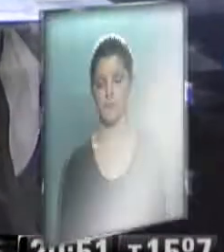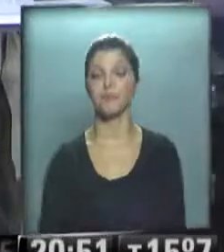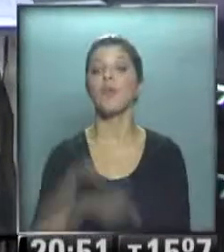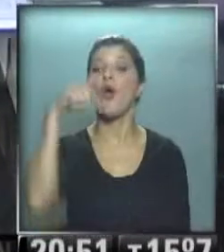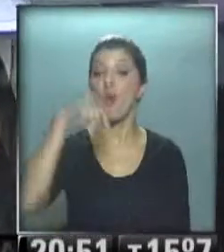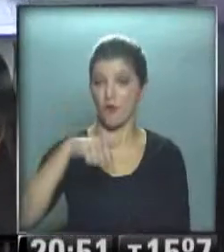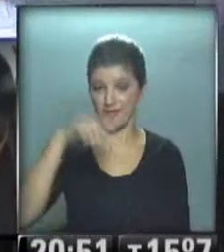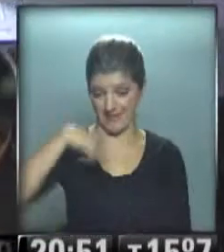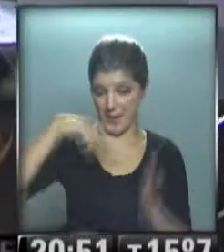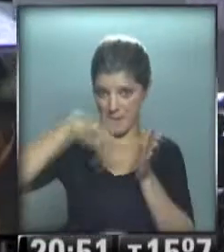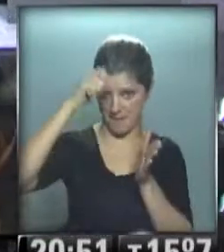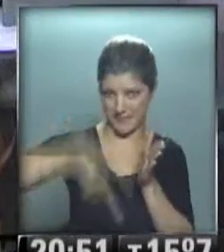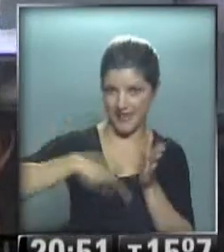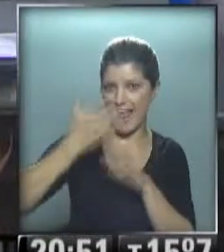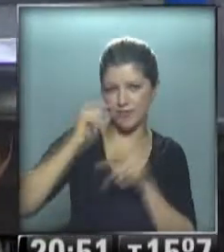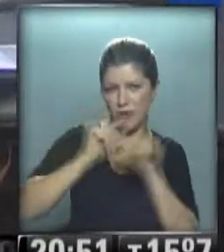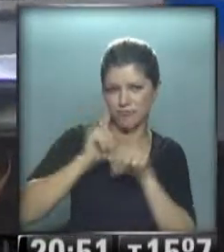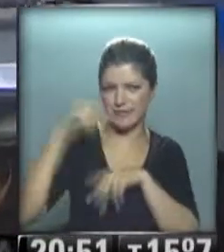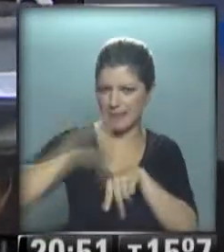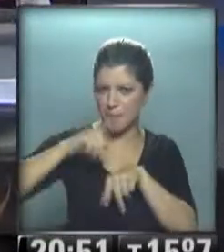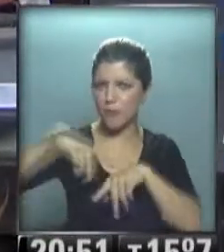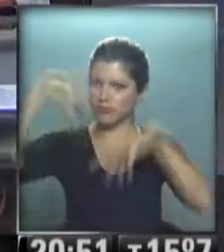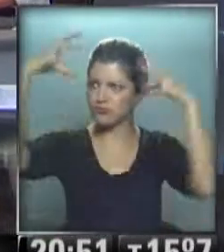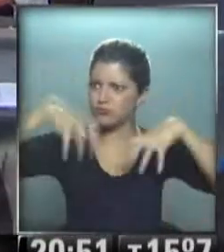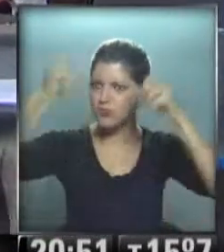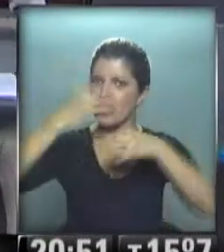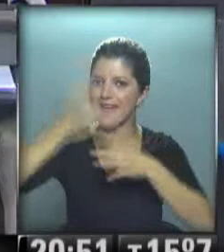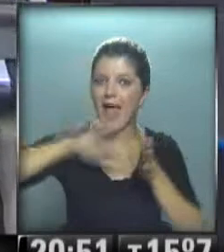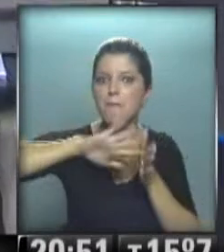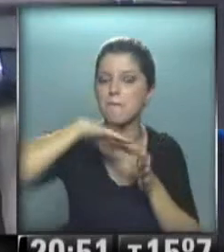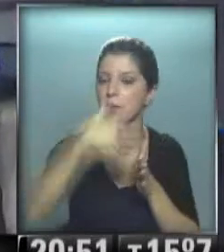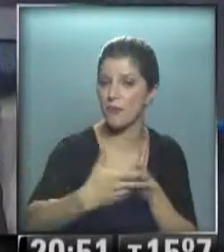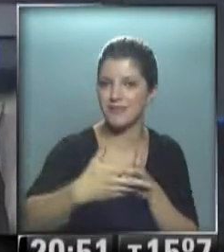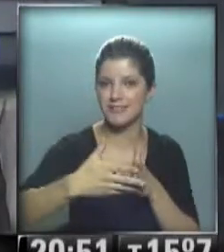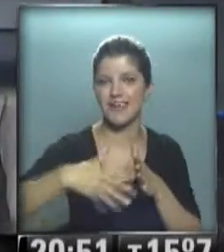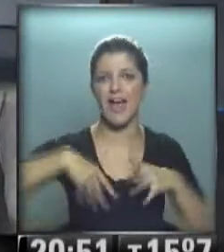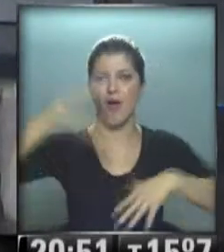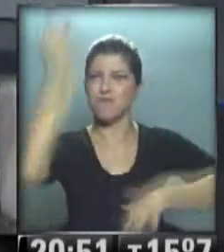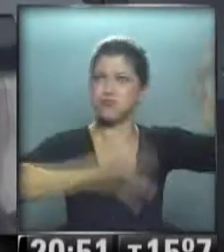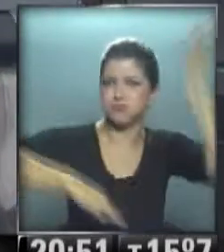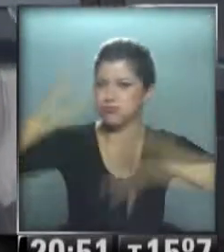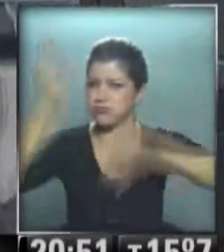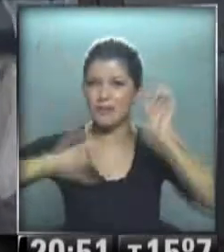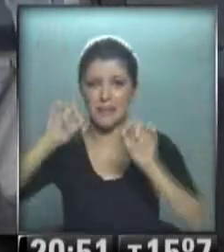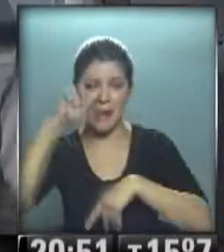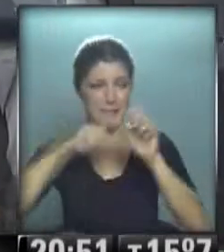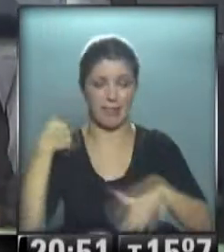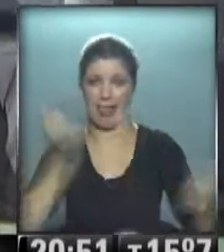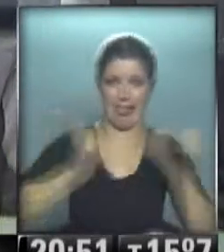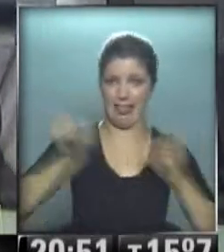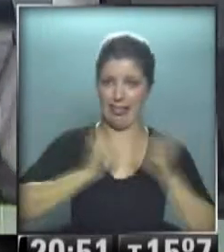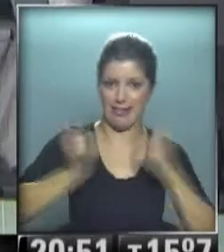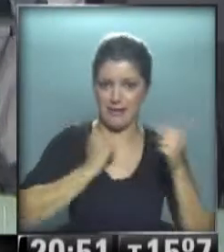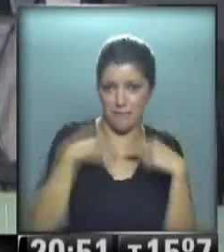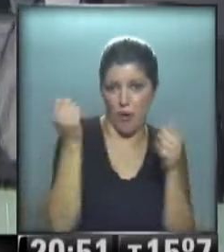Hoy aquí en esta capital federal de ratito llovió, pero lo cierto es que en el sur del conurbano hubo tormenta de granizos. La gente salía corriendo a